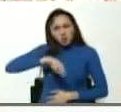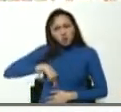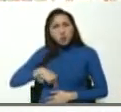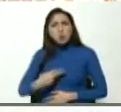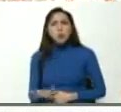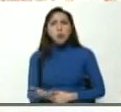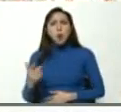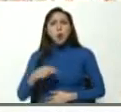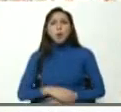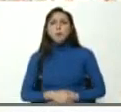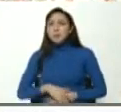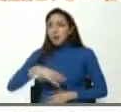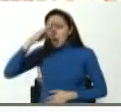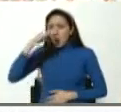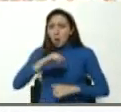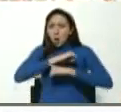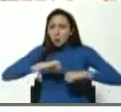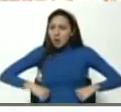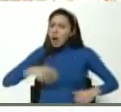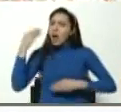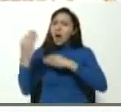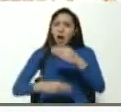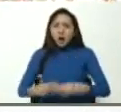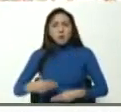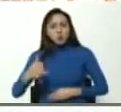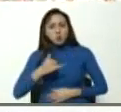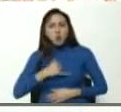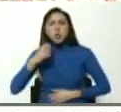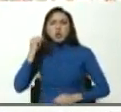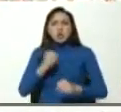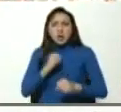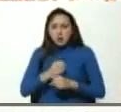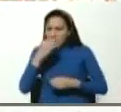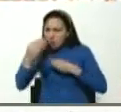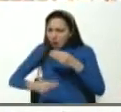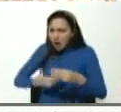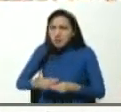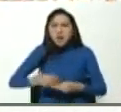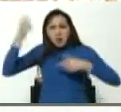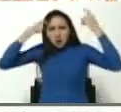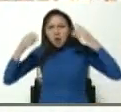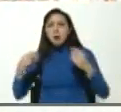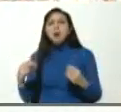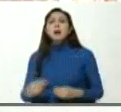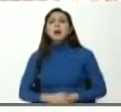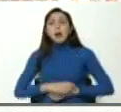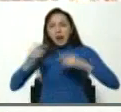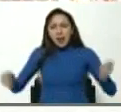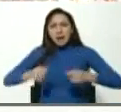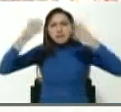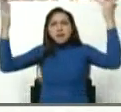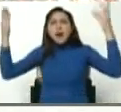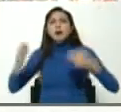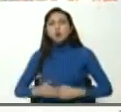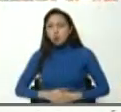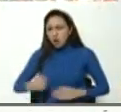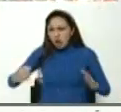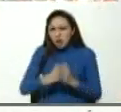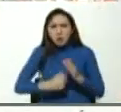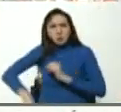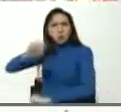por nuestra parte de los militares haremos lo que nos toca hacer para rescatar al comandante hugo chávez y derrotar este golpe de estado